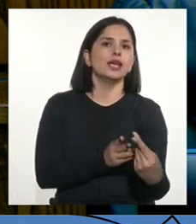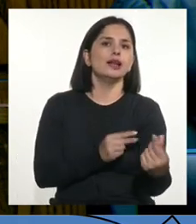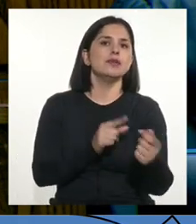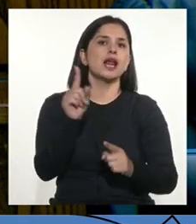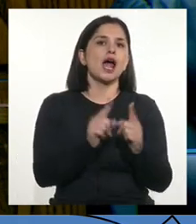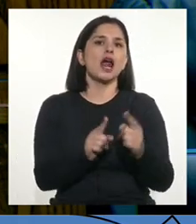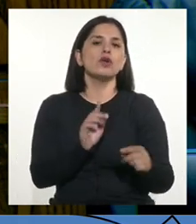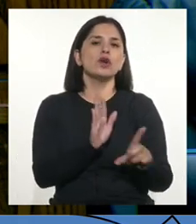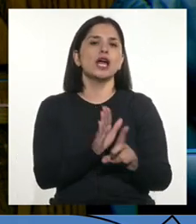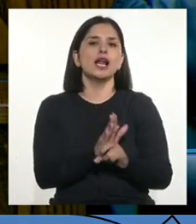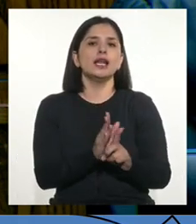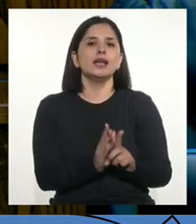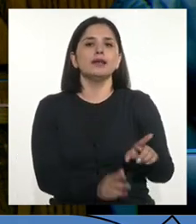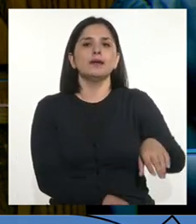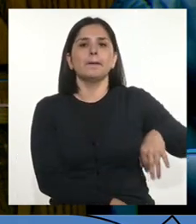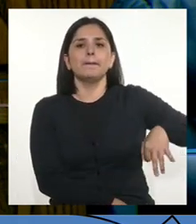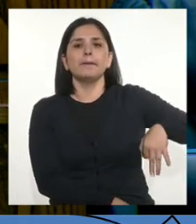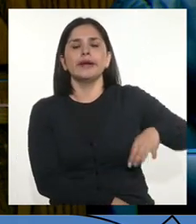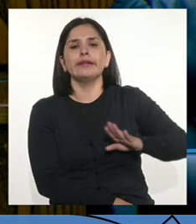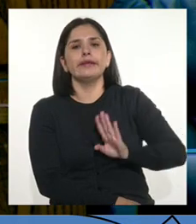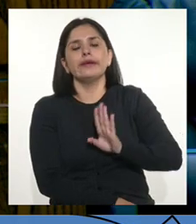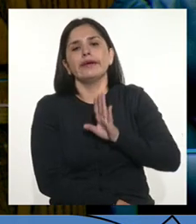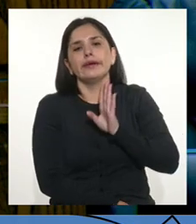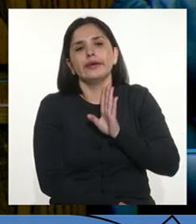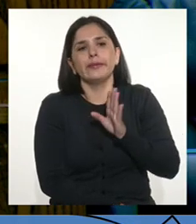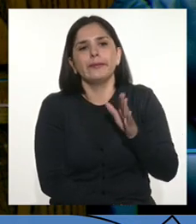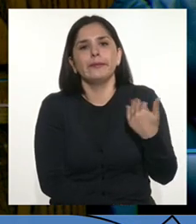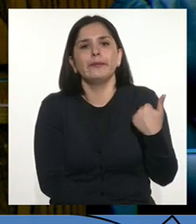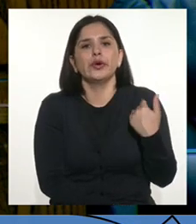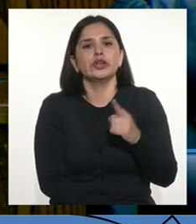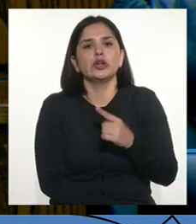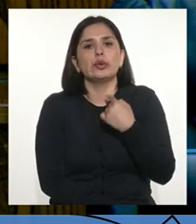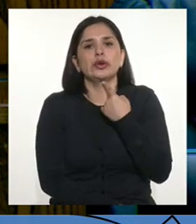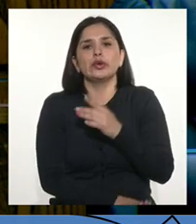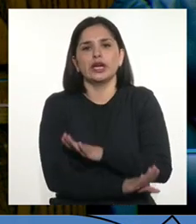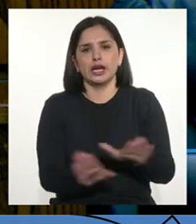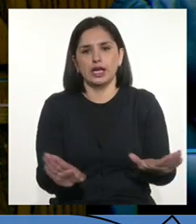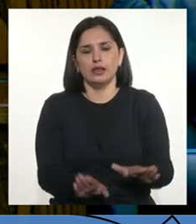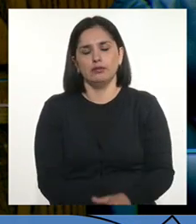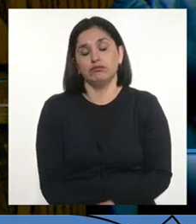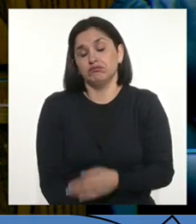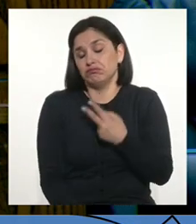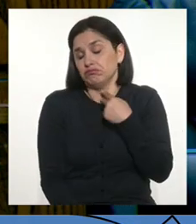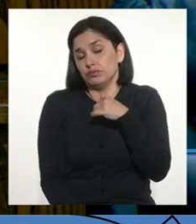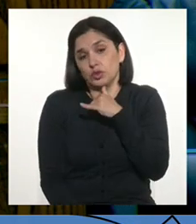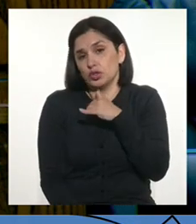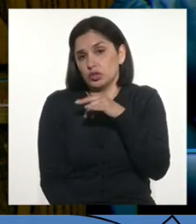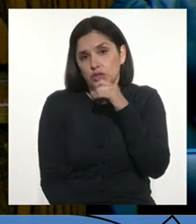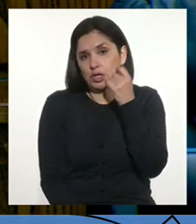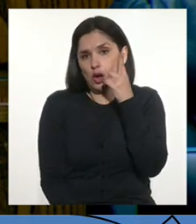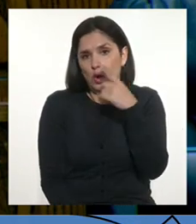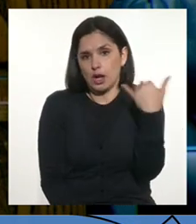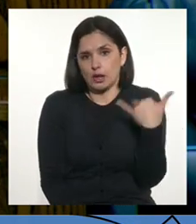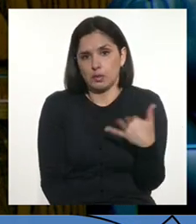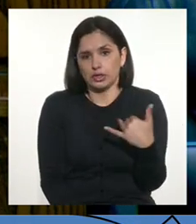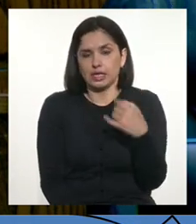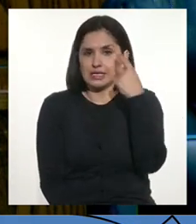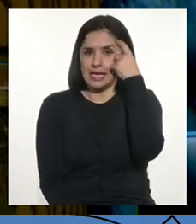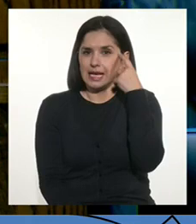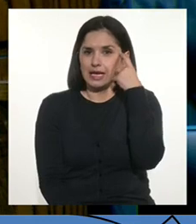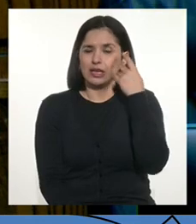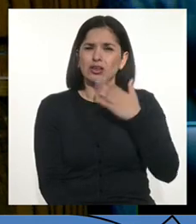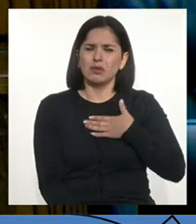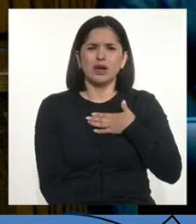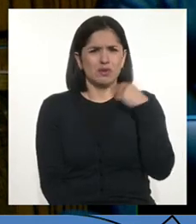en el closet por ahí y que no le quedan problema a nadie durante unos momentos de cuál es la importancia creo además que es que a mí me